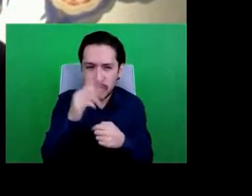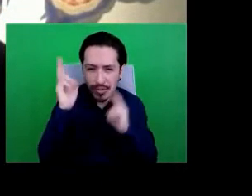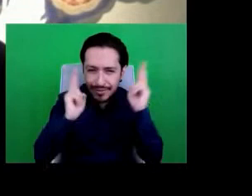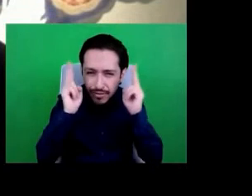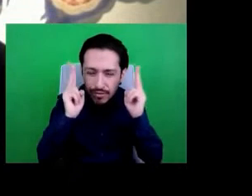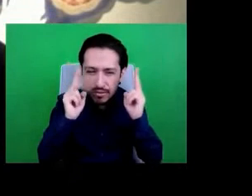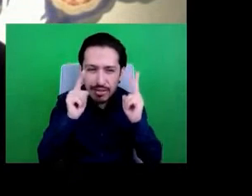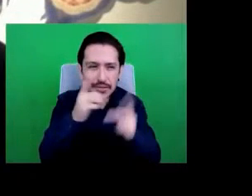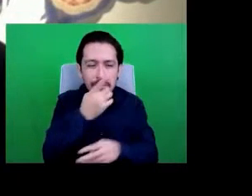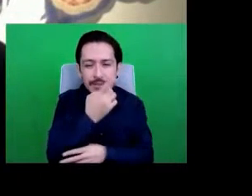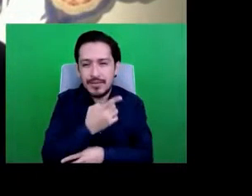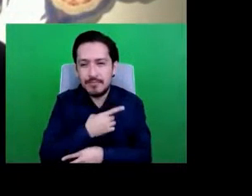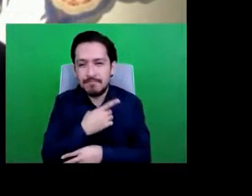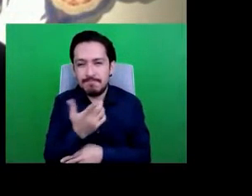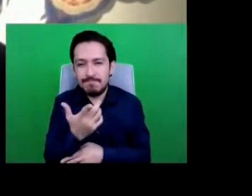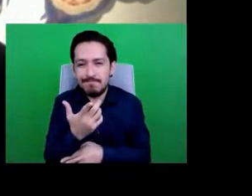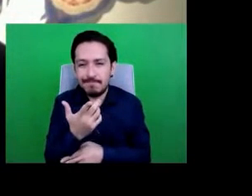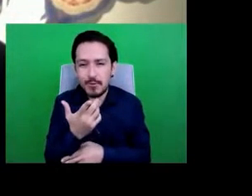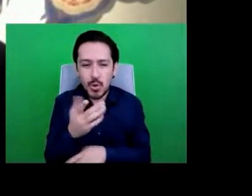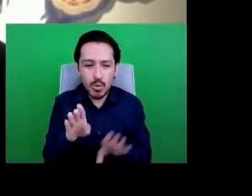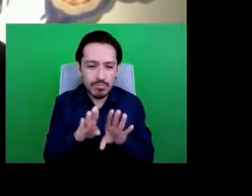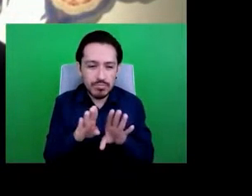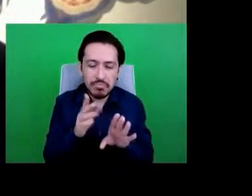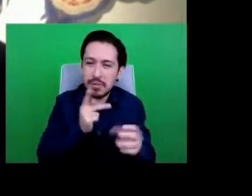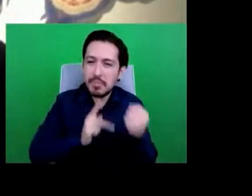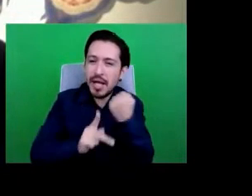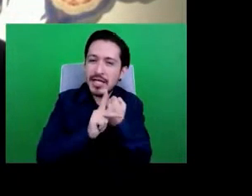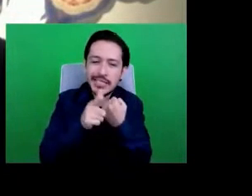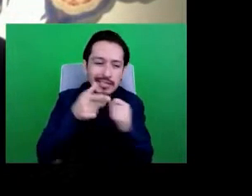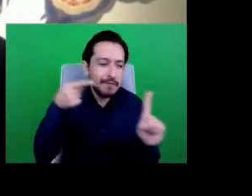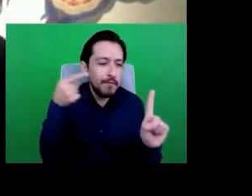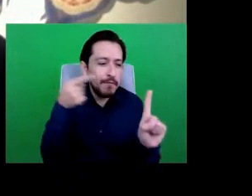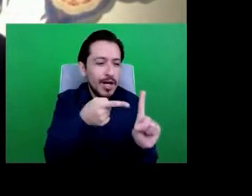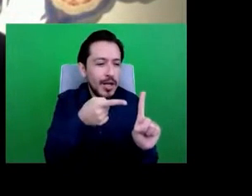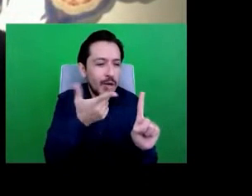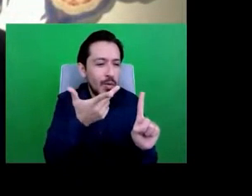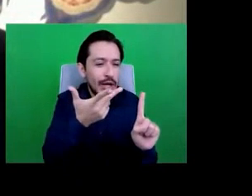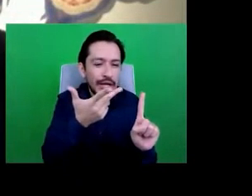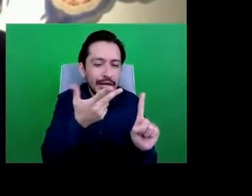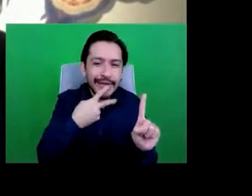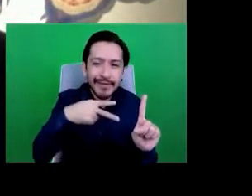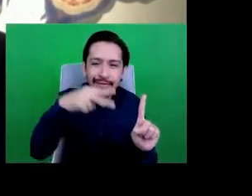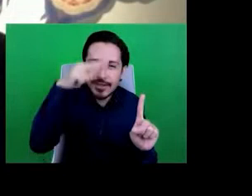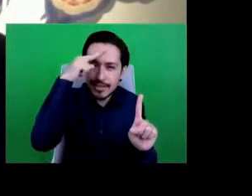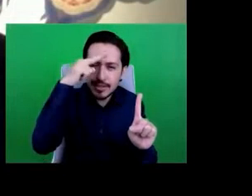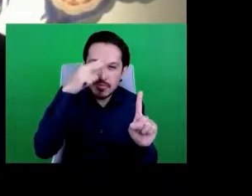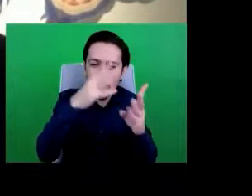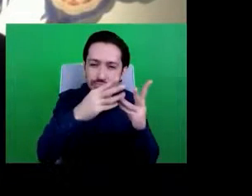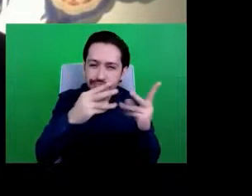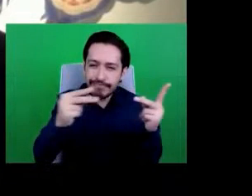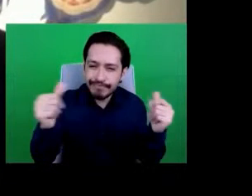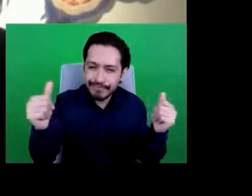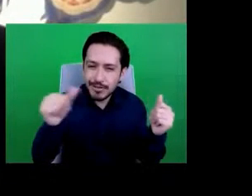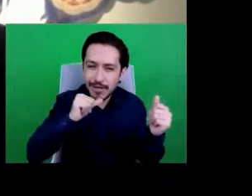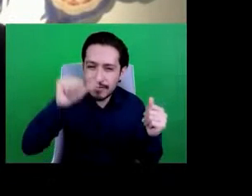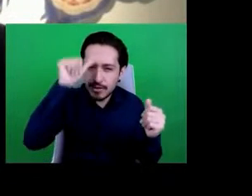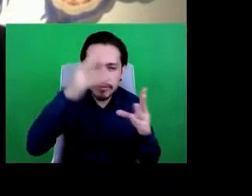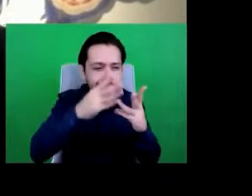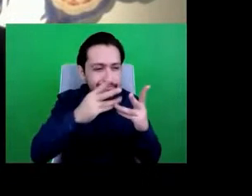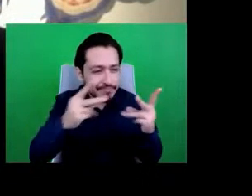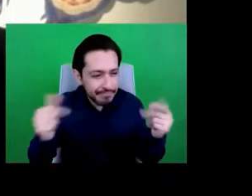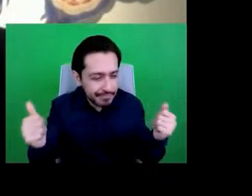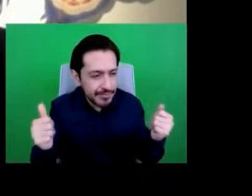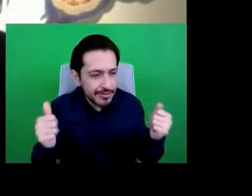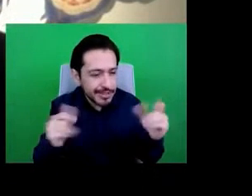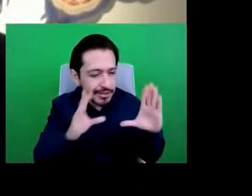el alfabetismo, en matemáticas, en habilidades técnicas y digitales, y se nos están olvidando las